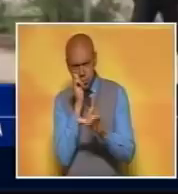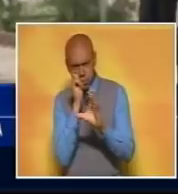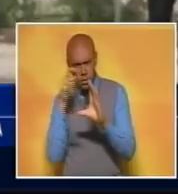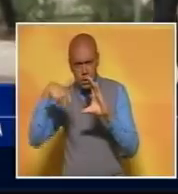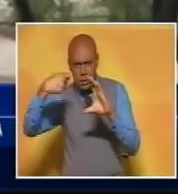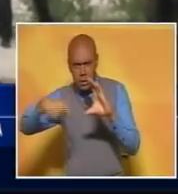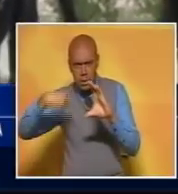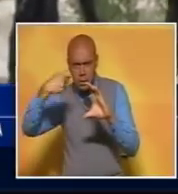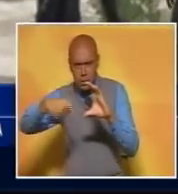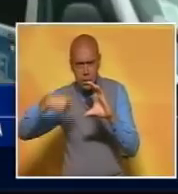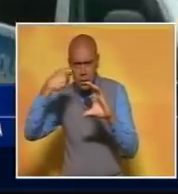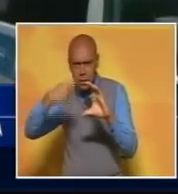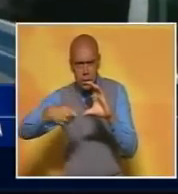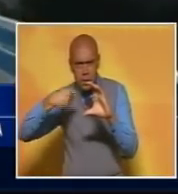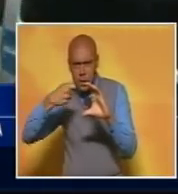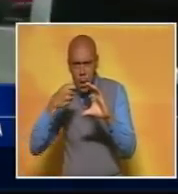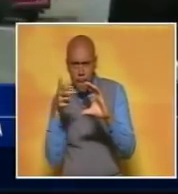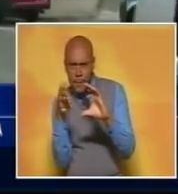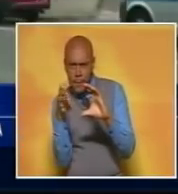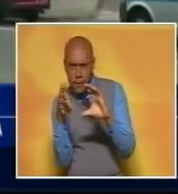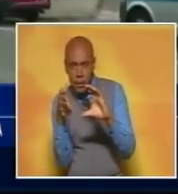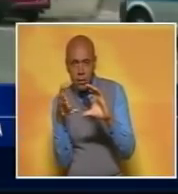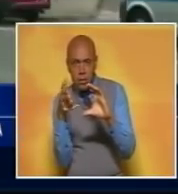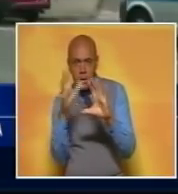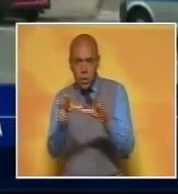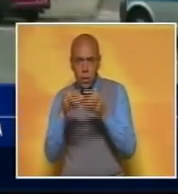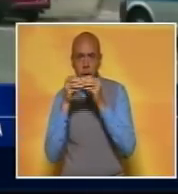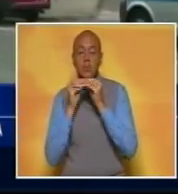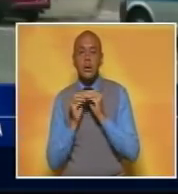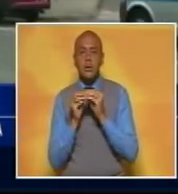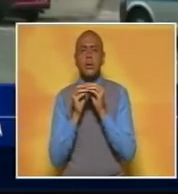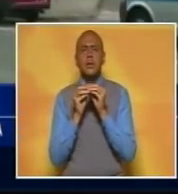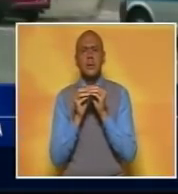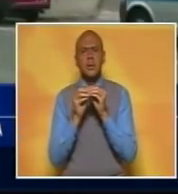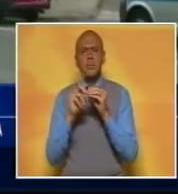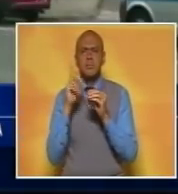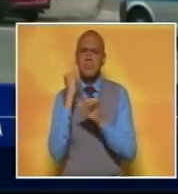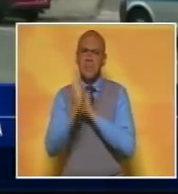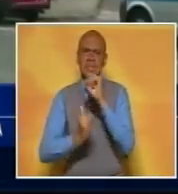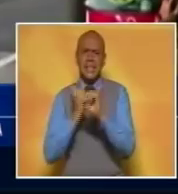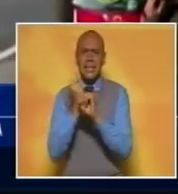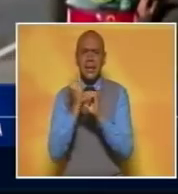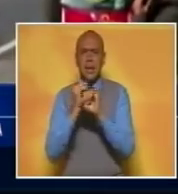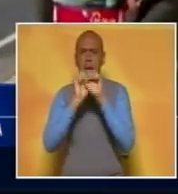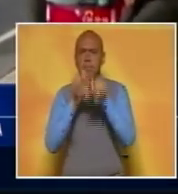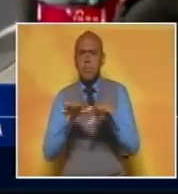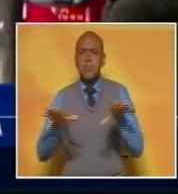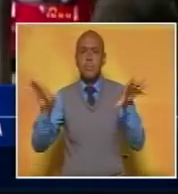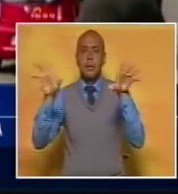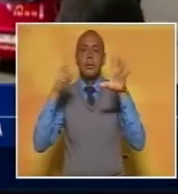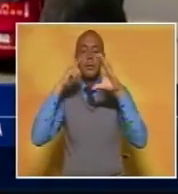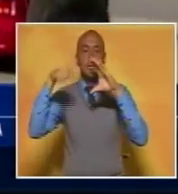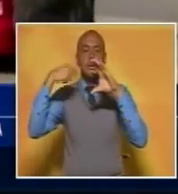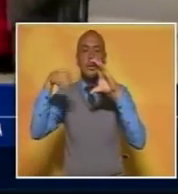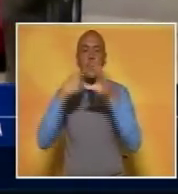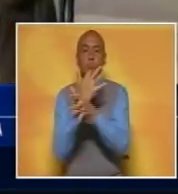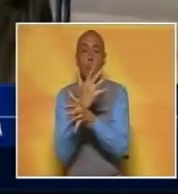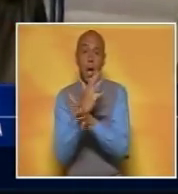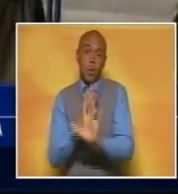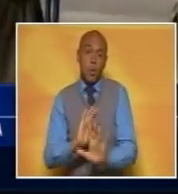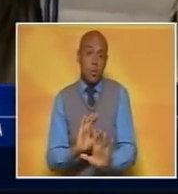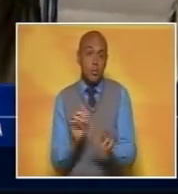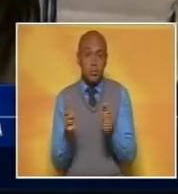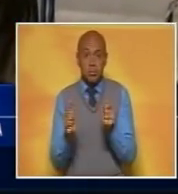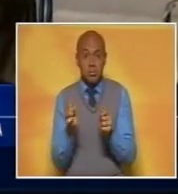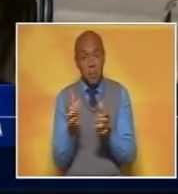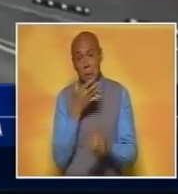de video de sus actos a través de Twitch, un sitio web para compartir partidas de videojuegos. El autor